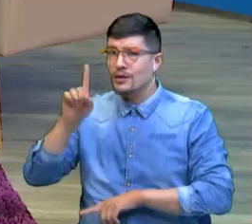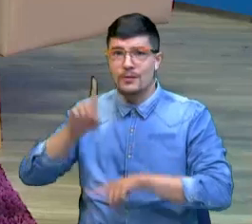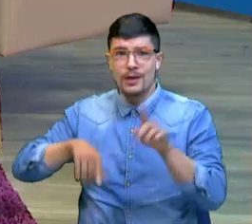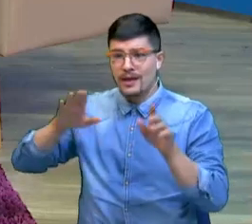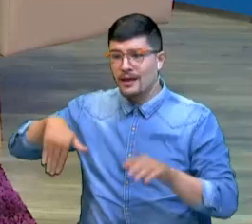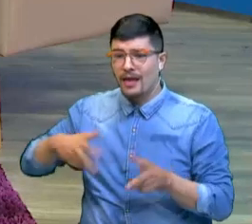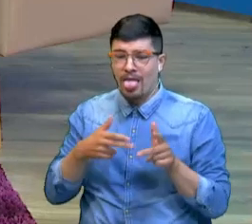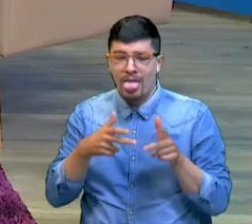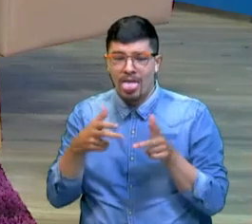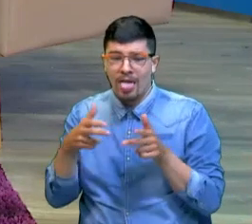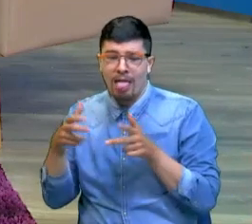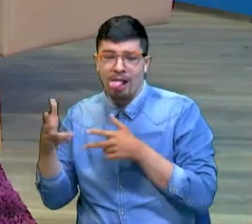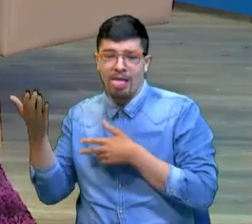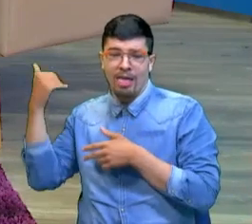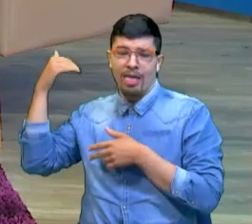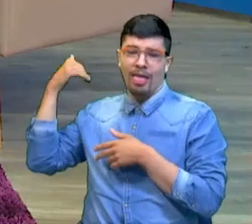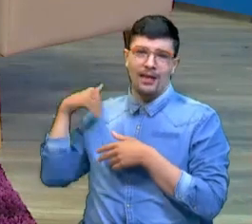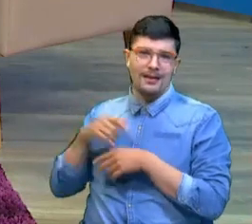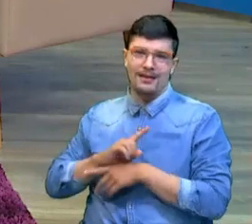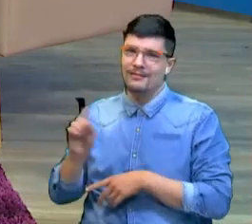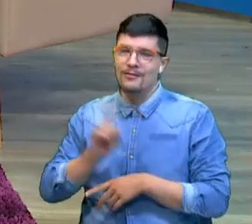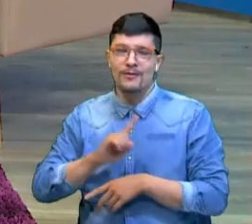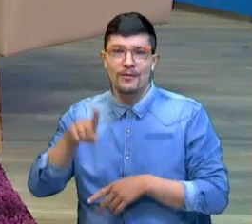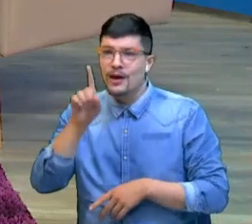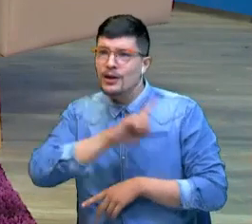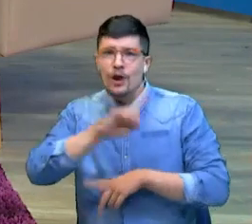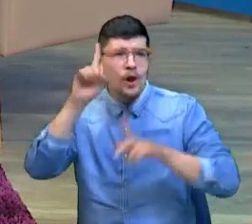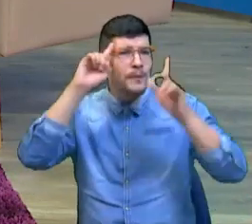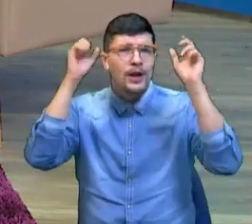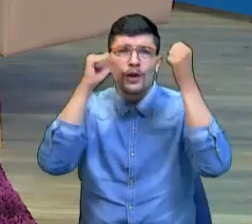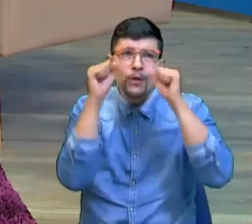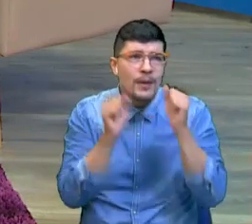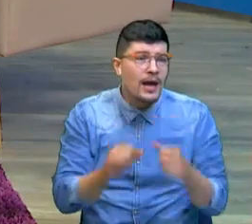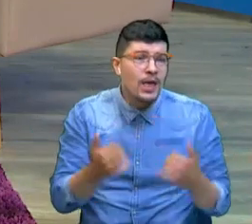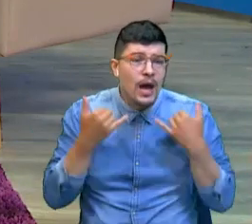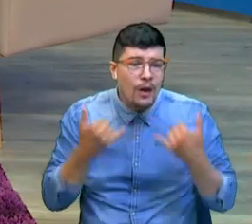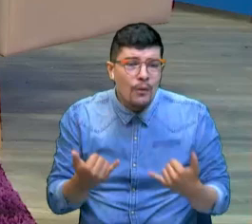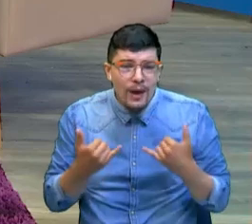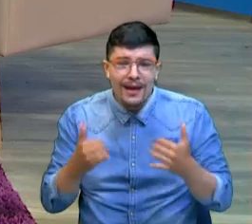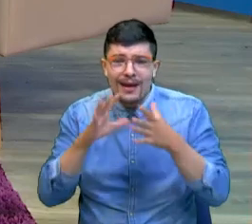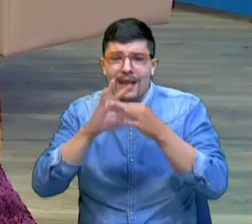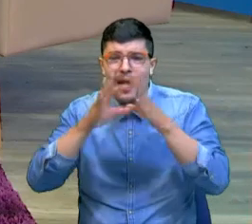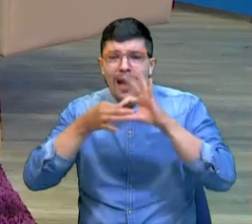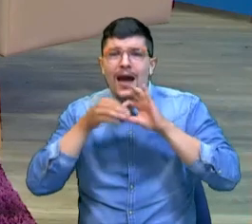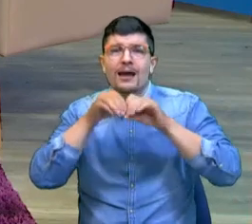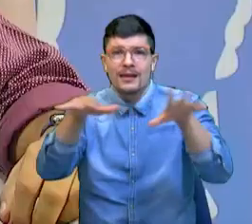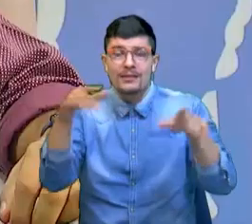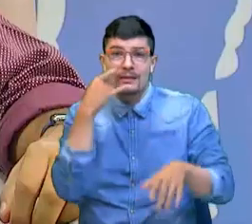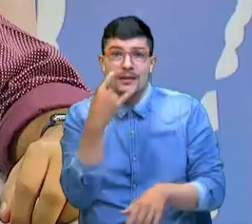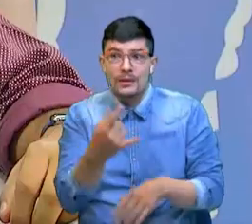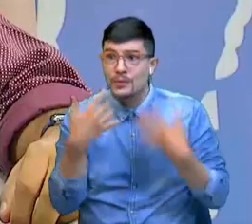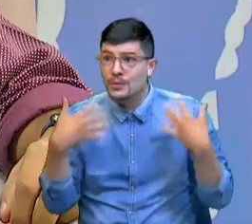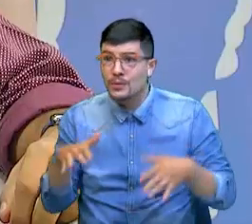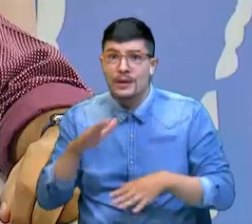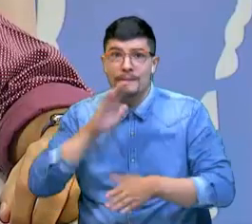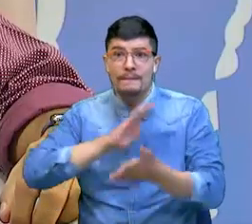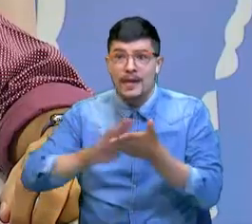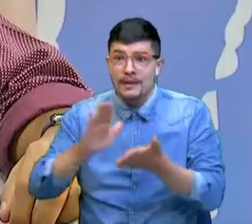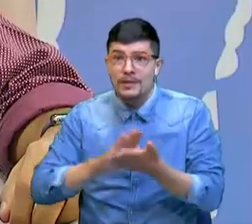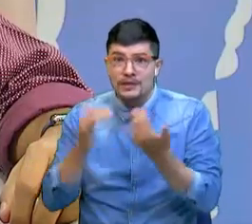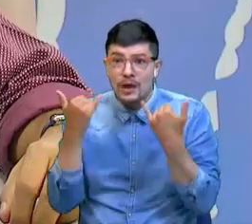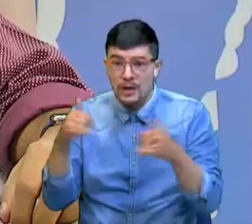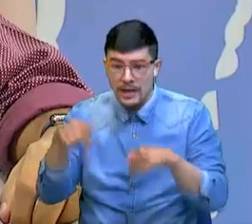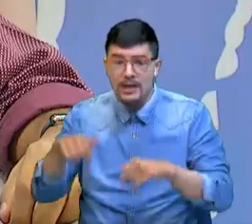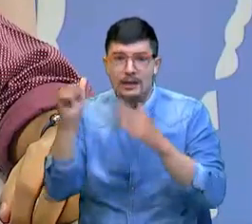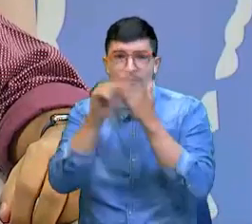como el cangrejo, ir de para atrás. No hay que alarmarse. Ahora las redes son interesantes porque, mire, permiten que programas